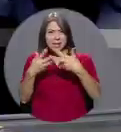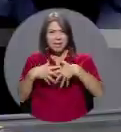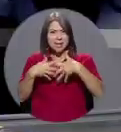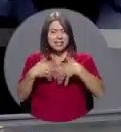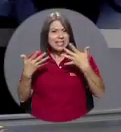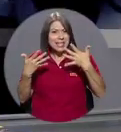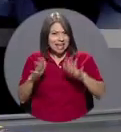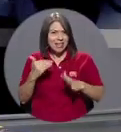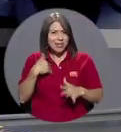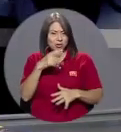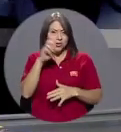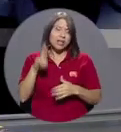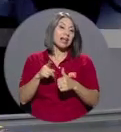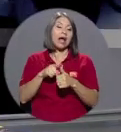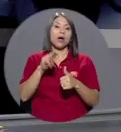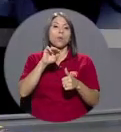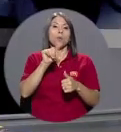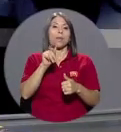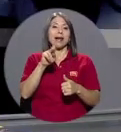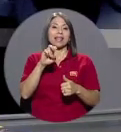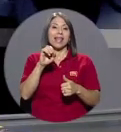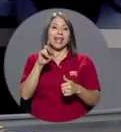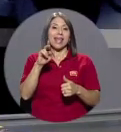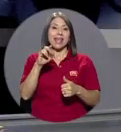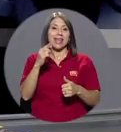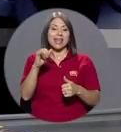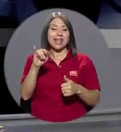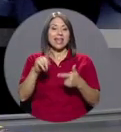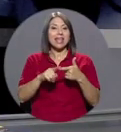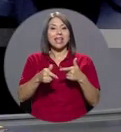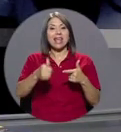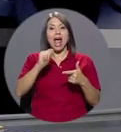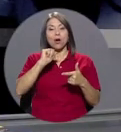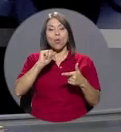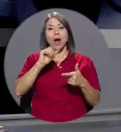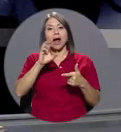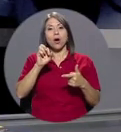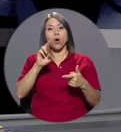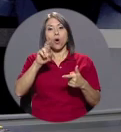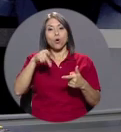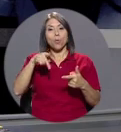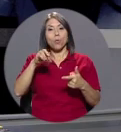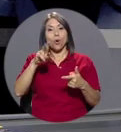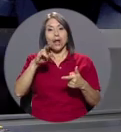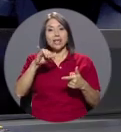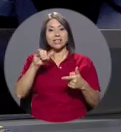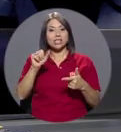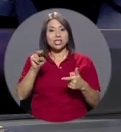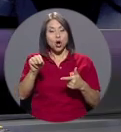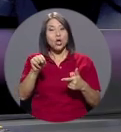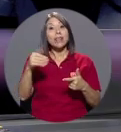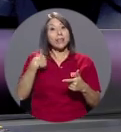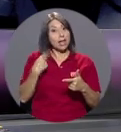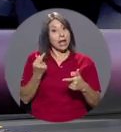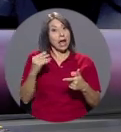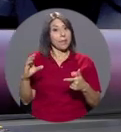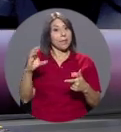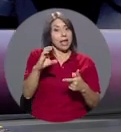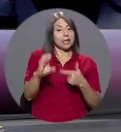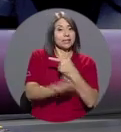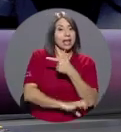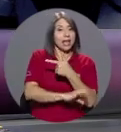o 3 empresas que, por ejemplo, ya tenemos en Costa Rica, como puede ser Martec y Acuacorporación, ¿verdad?, que son las principales y que han tenido fuerte